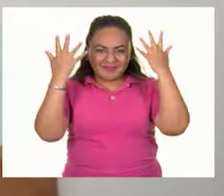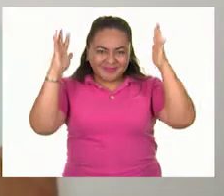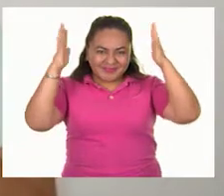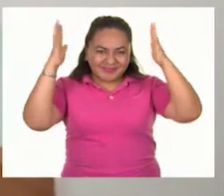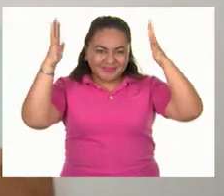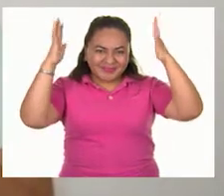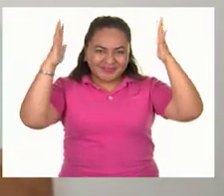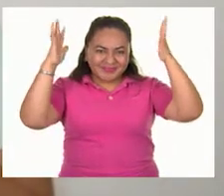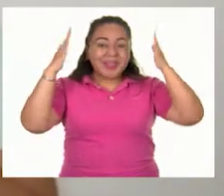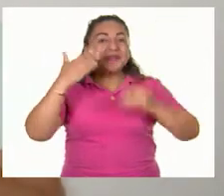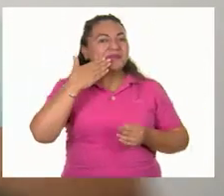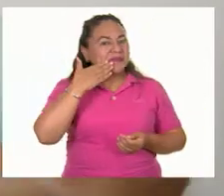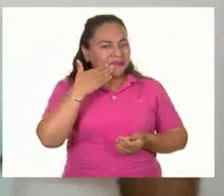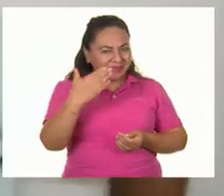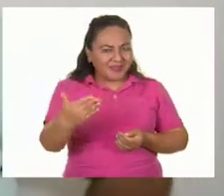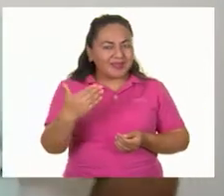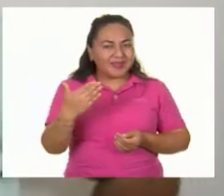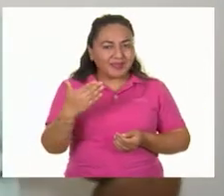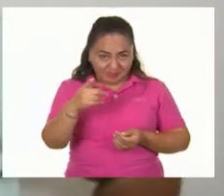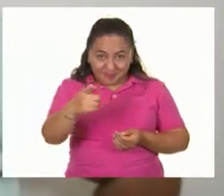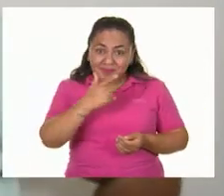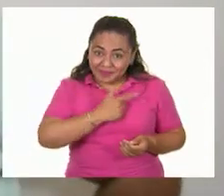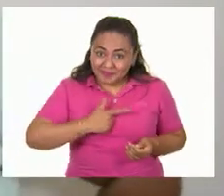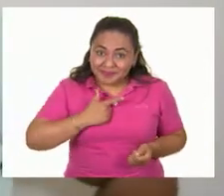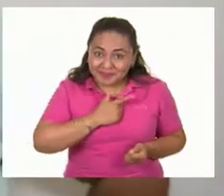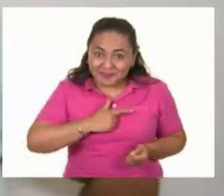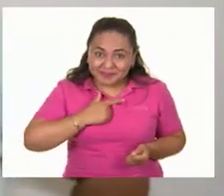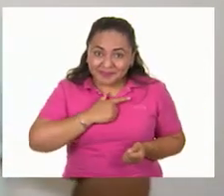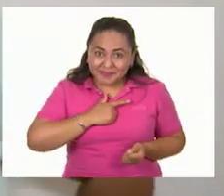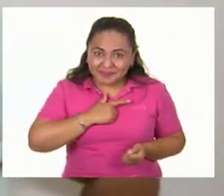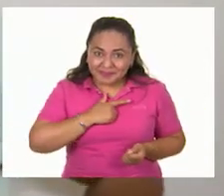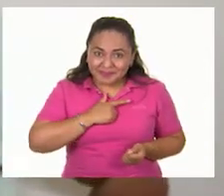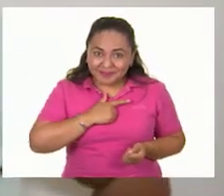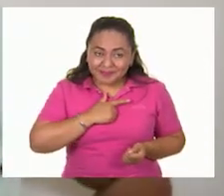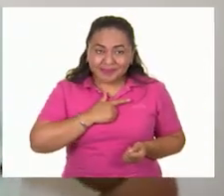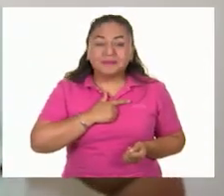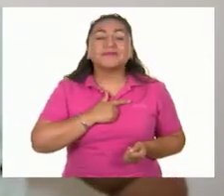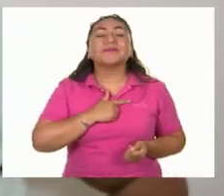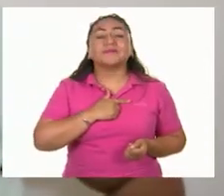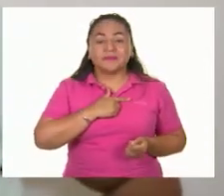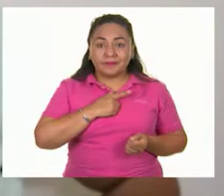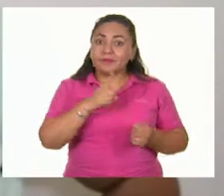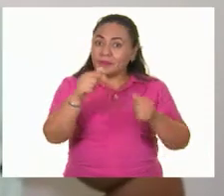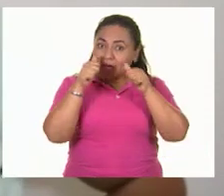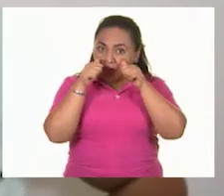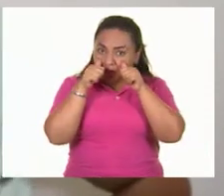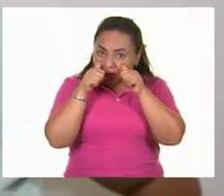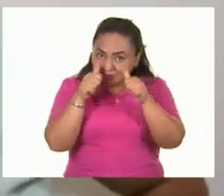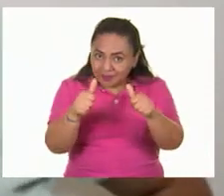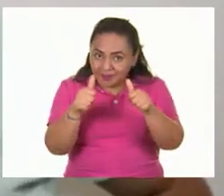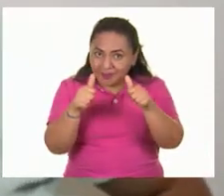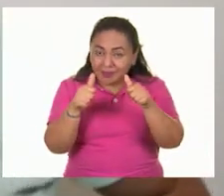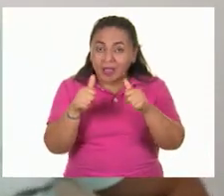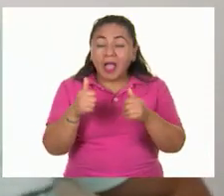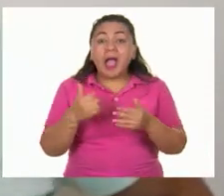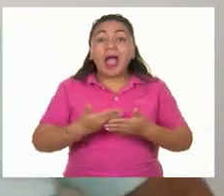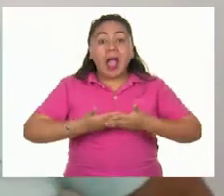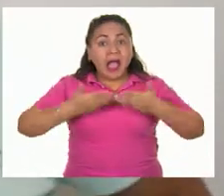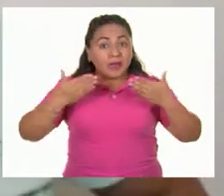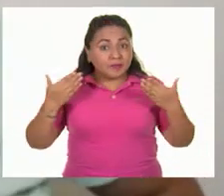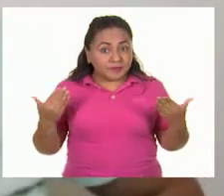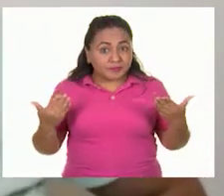¡Bravo! Muy bien. ¿Te ha gustado? Bueno, bien atento. Porque